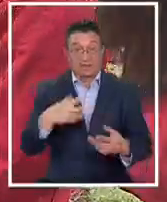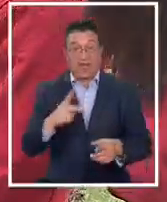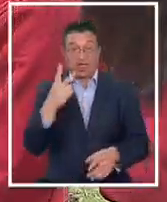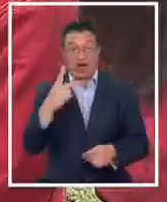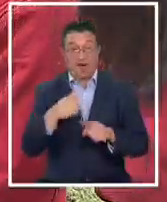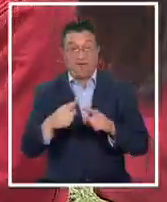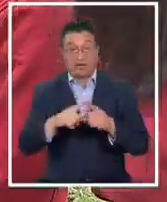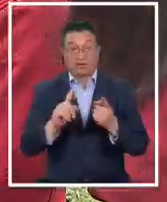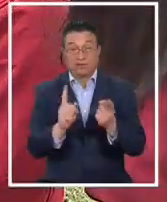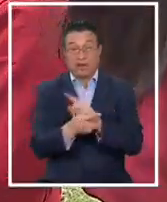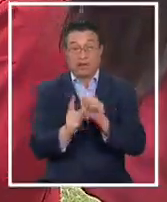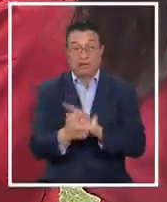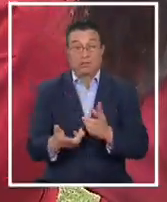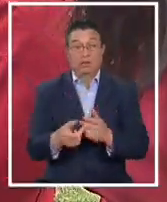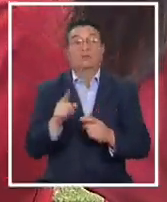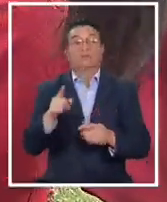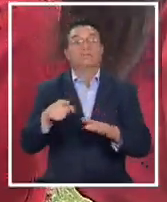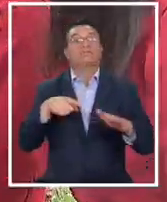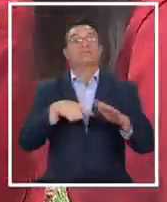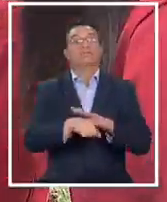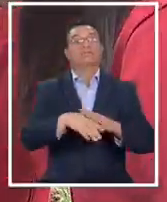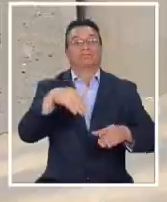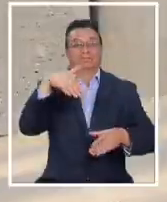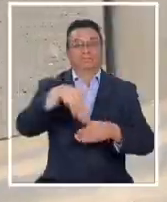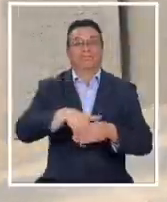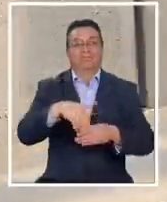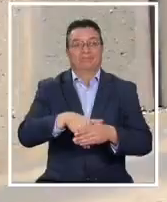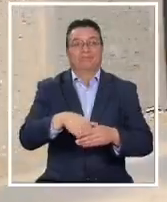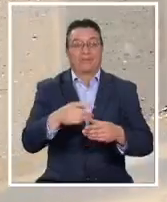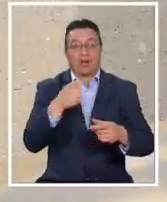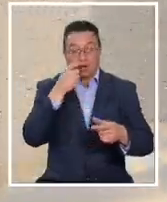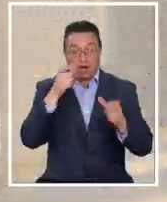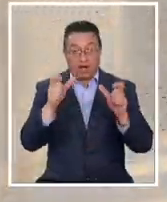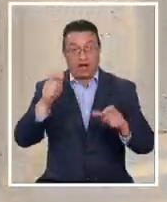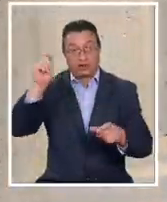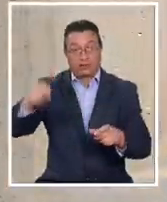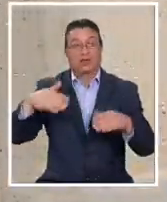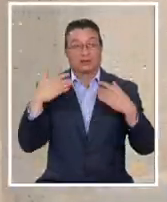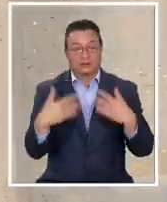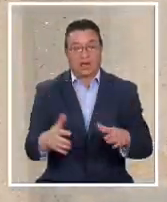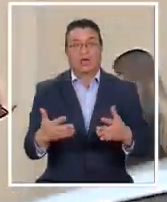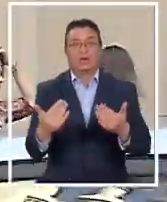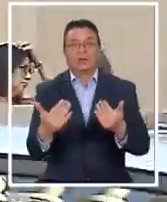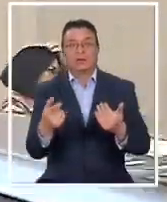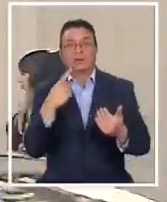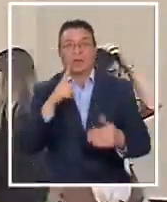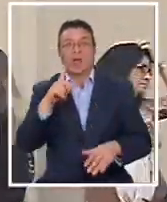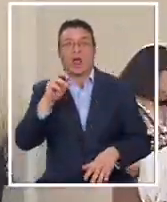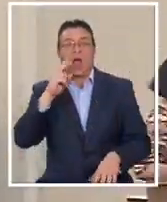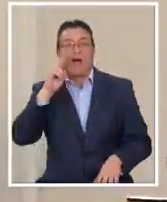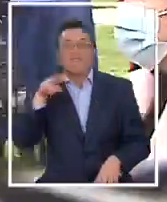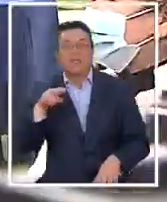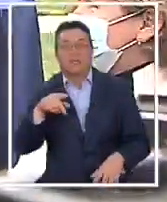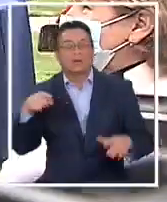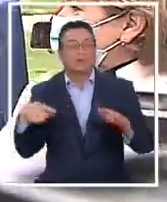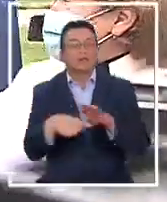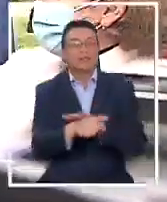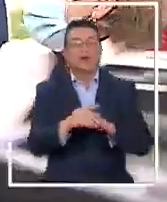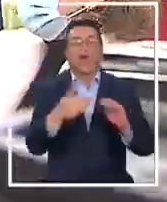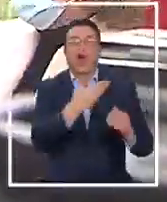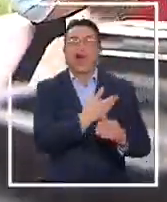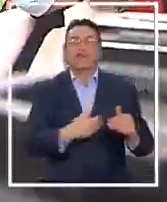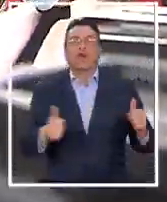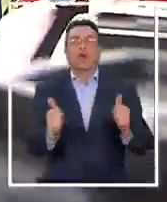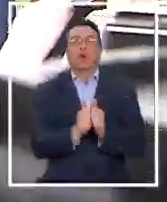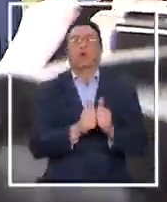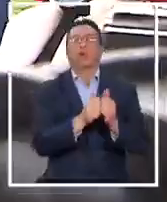las críticas por eventual intervencionismo electoral, Contraloría ya recibió requerimientos para investigar la aparición de Lavín en la pauta de gobierno, una de